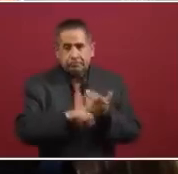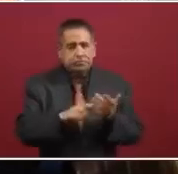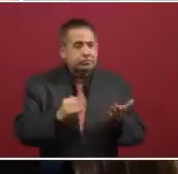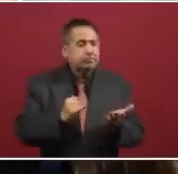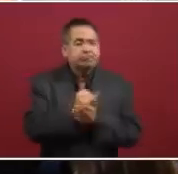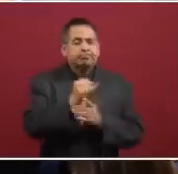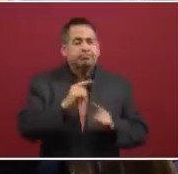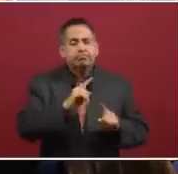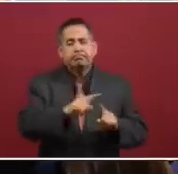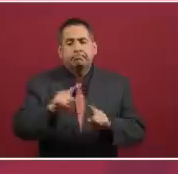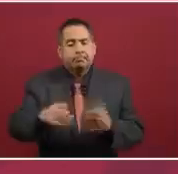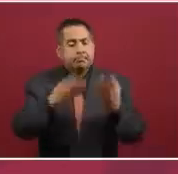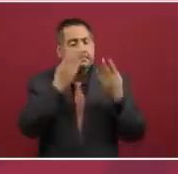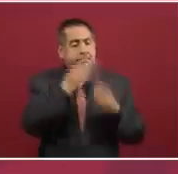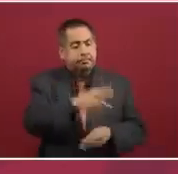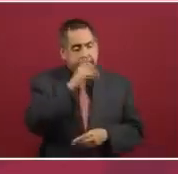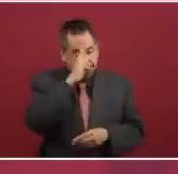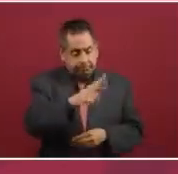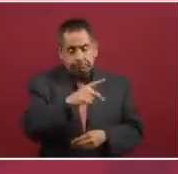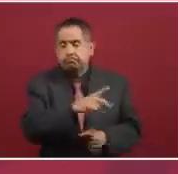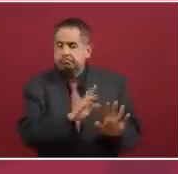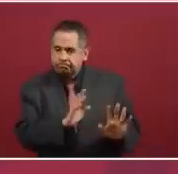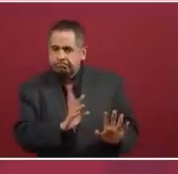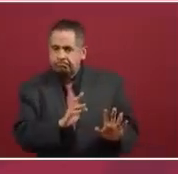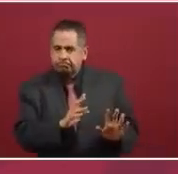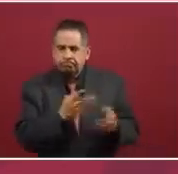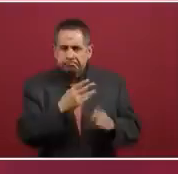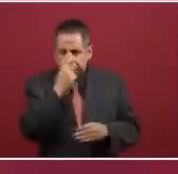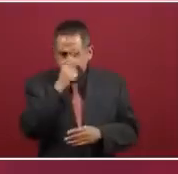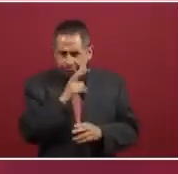decisiones que tome el Banco de México,